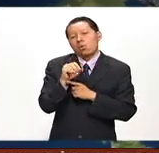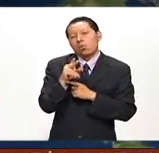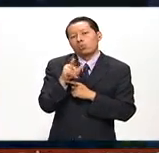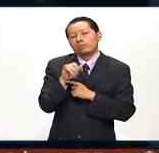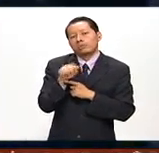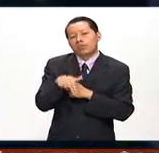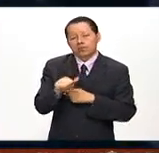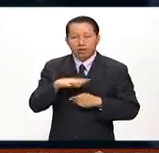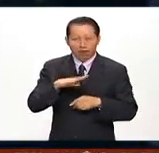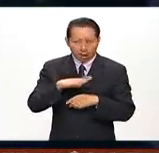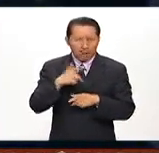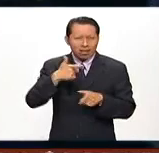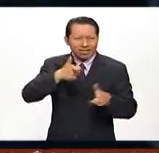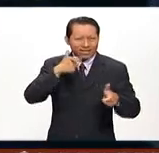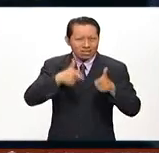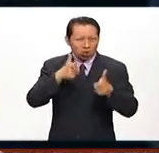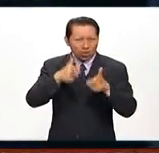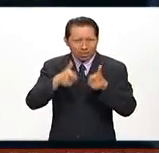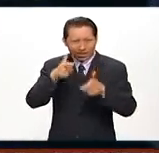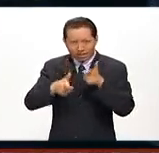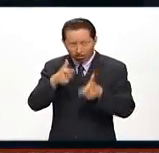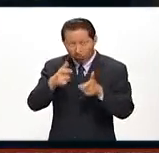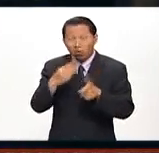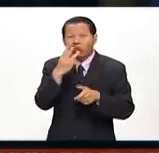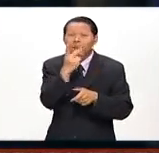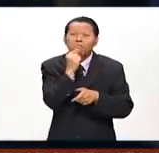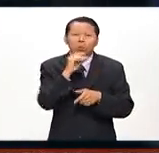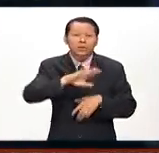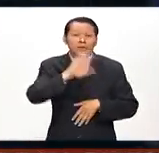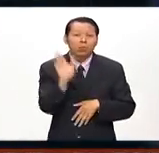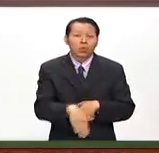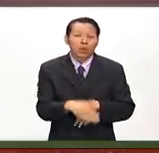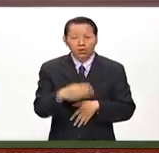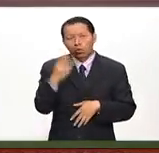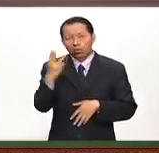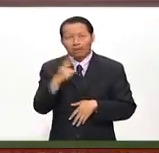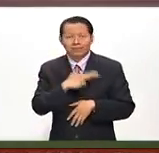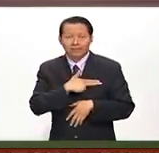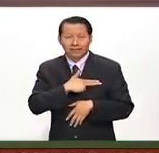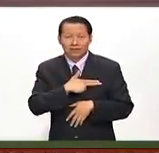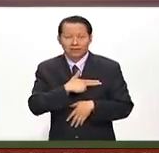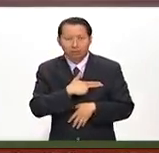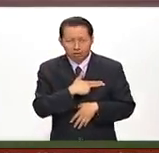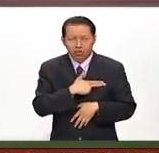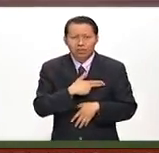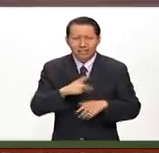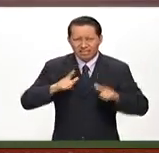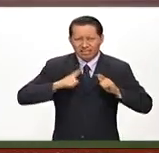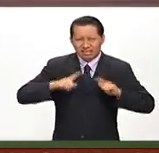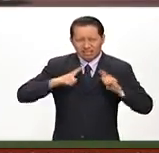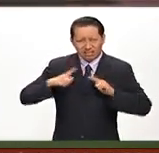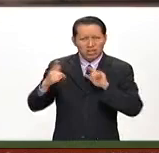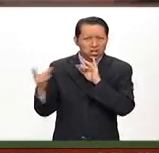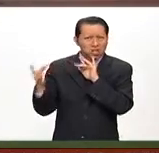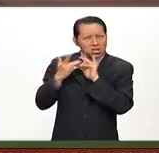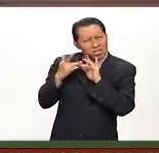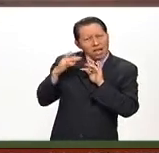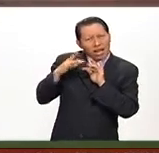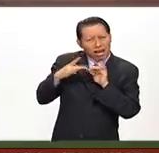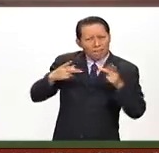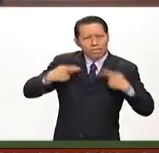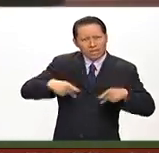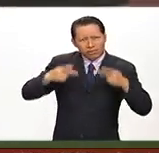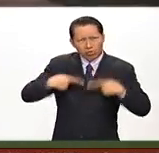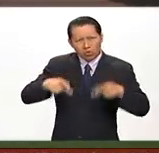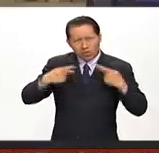registró un tiroteo que dejó como saldo otros 3 policías muertos y 3 heridos. Los agentes atendieron el reporte de un sujeto que